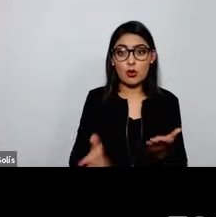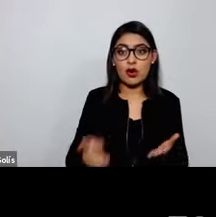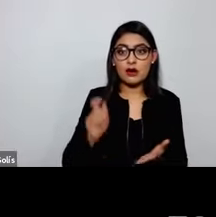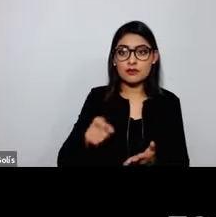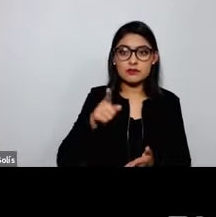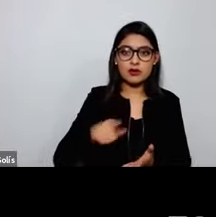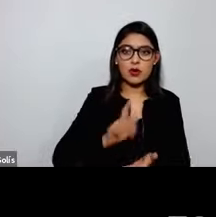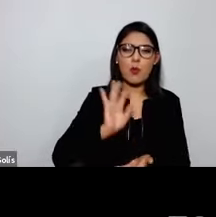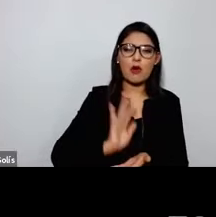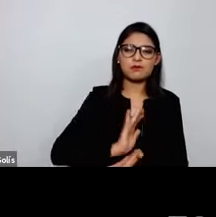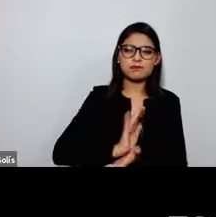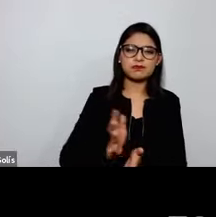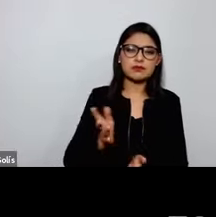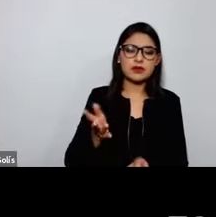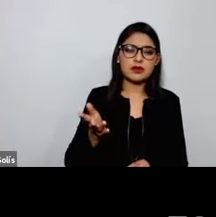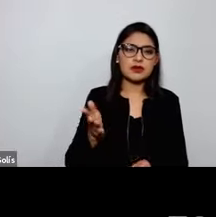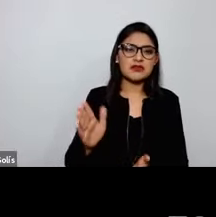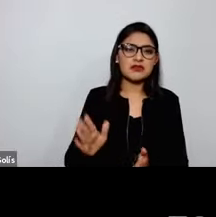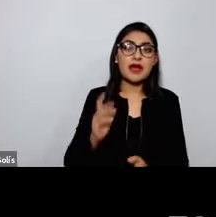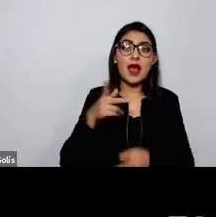ridiculizaba el discurso de género